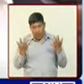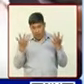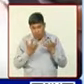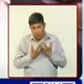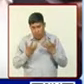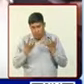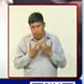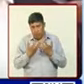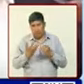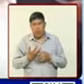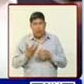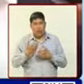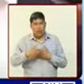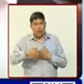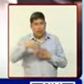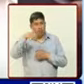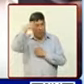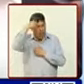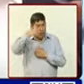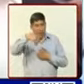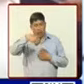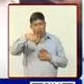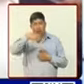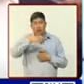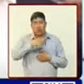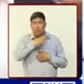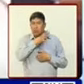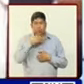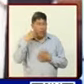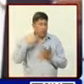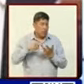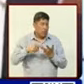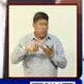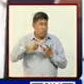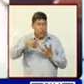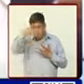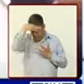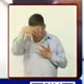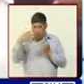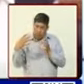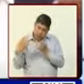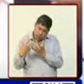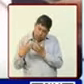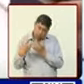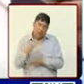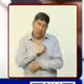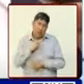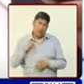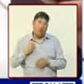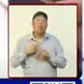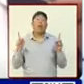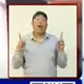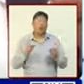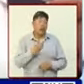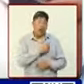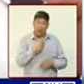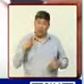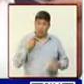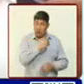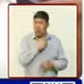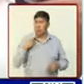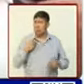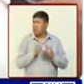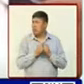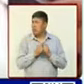consenso de las tres fuerzas políticas en la Cámara de Senadores, pero lamentablemente en la Cámara de Diputados y a la cabeza